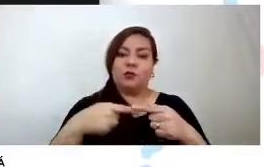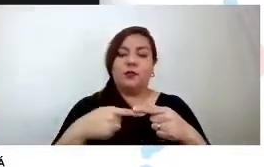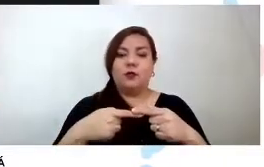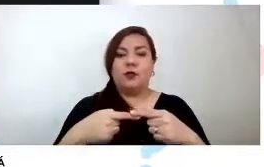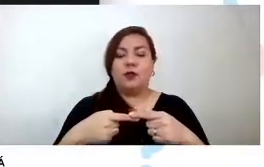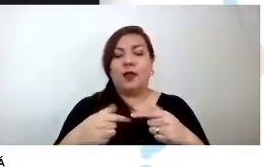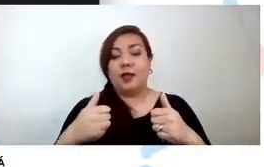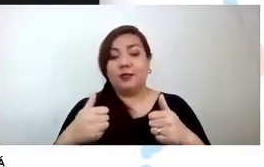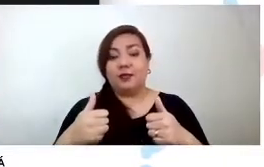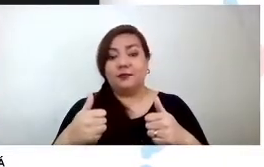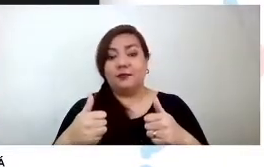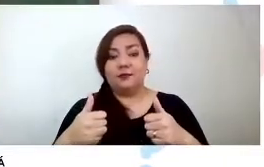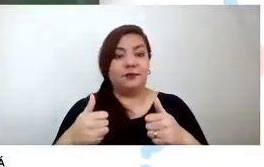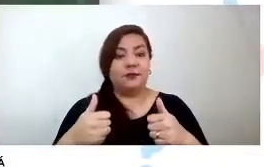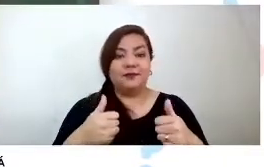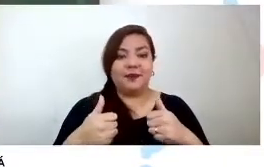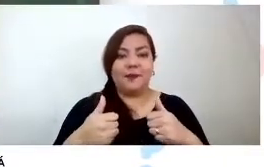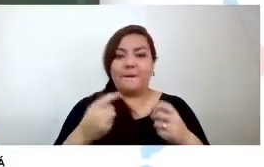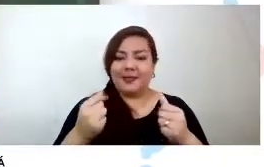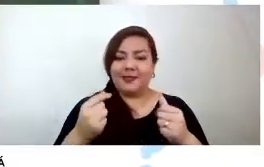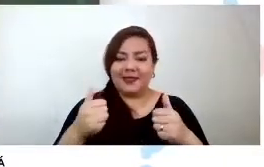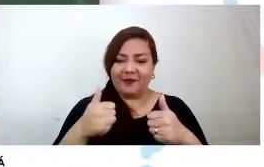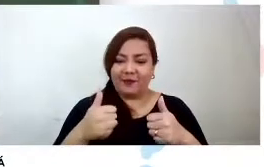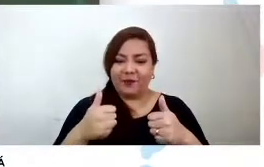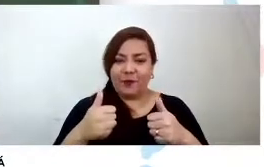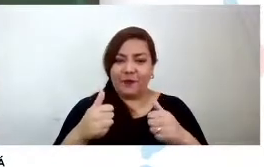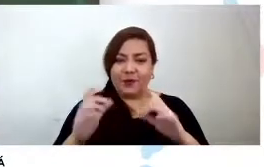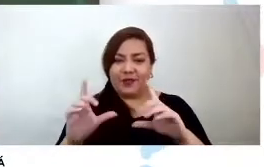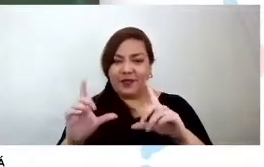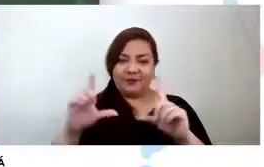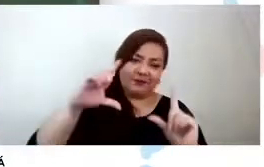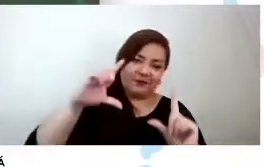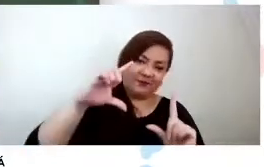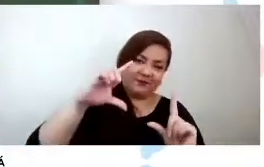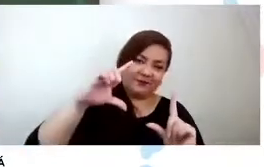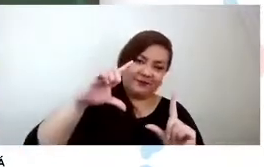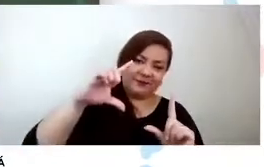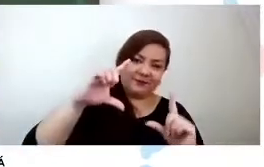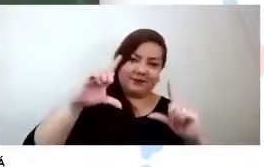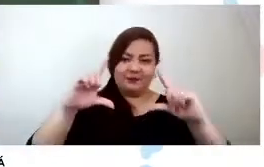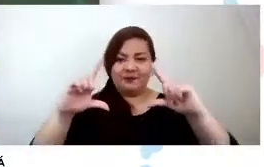está ahí. ahí parece que volvió, pero está de lado Luis. Ahí